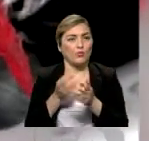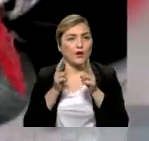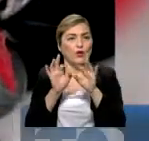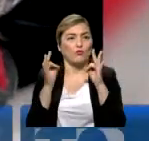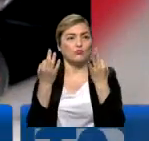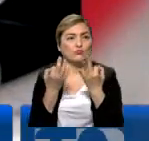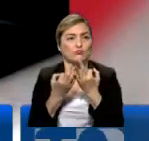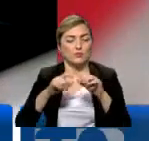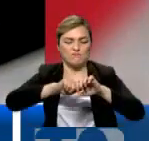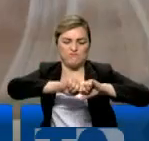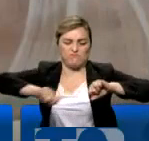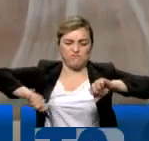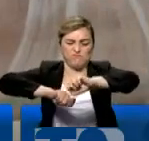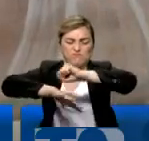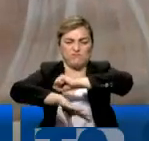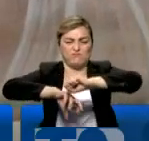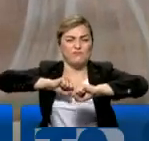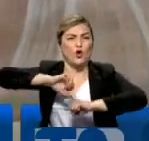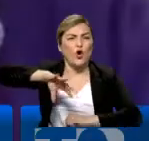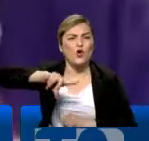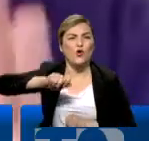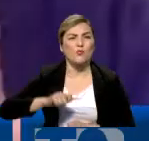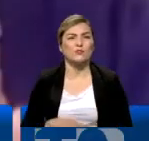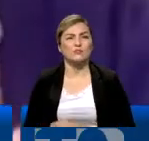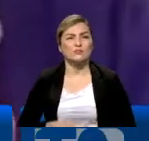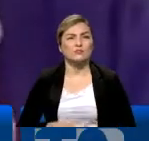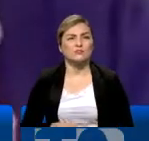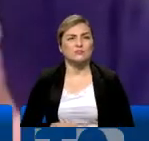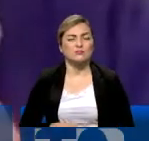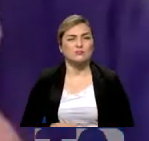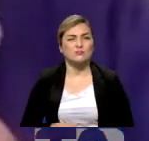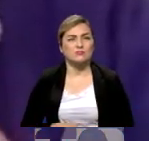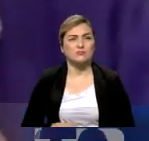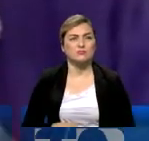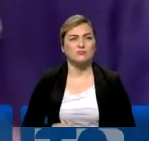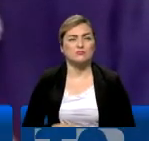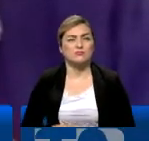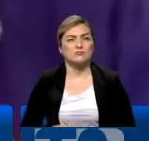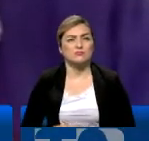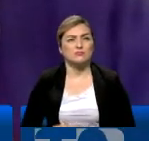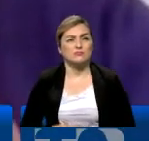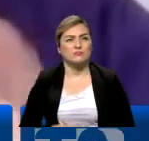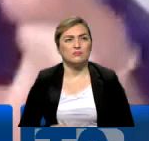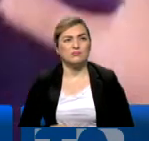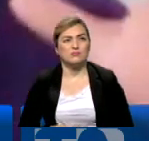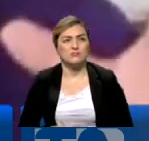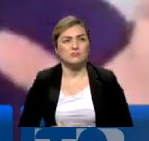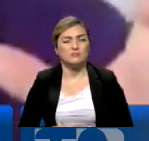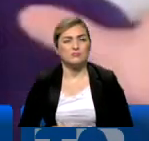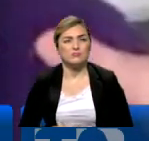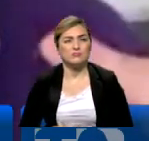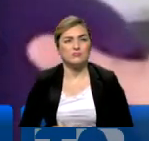su familia fueron sustraídos en el viaje. Destapo la maleta y me encuentro con mucho